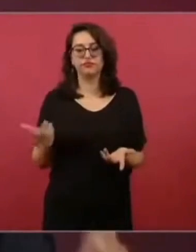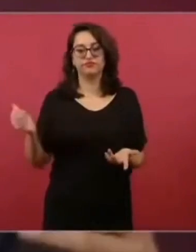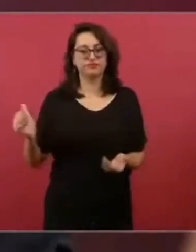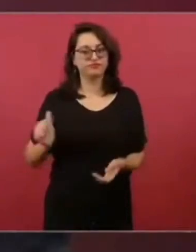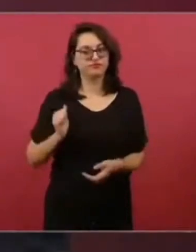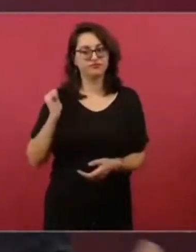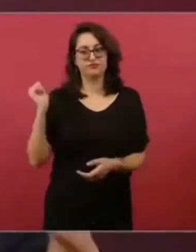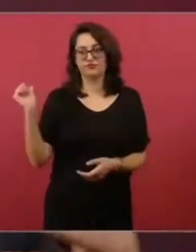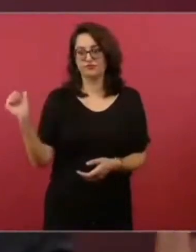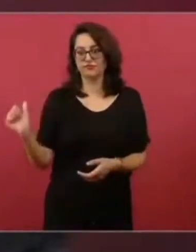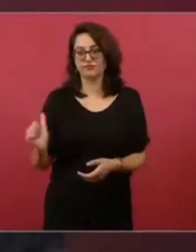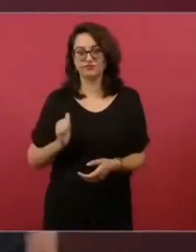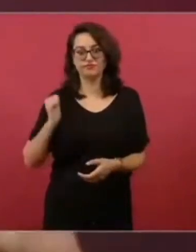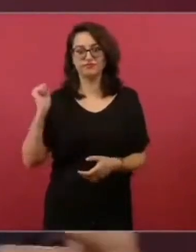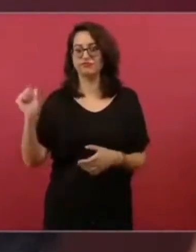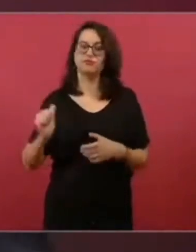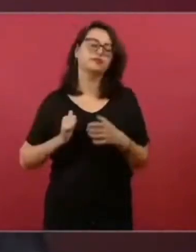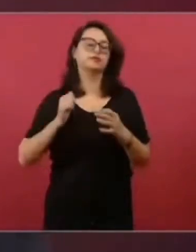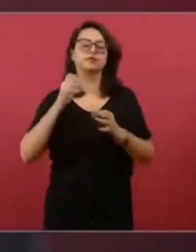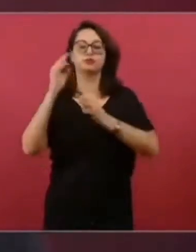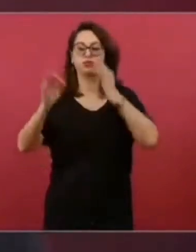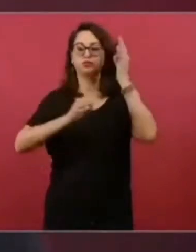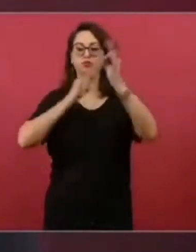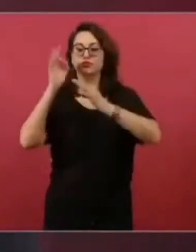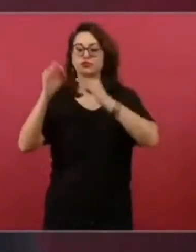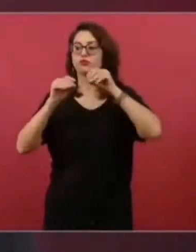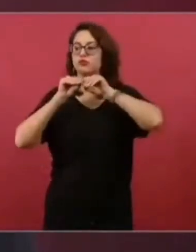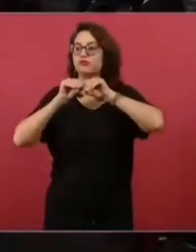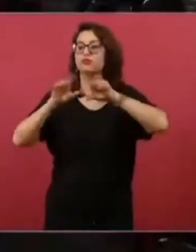pues aprovechan para echarnos la culpa,